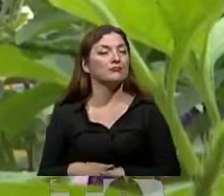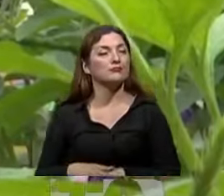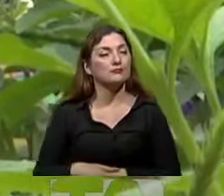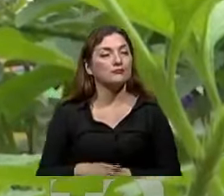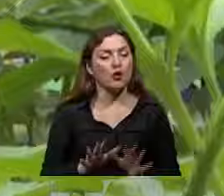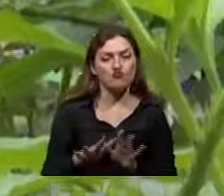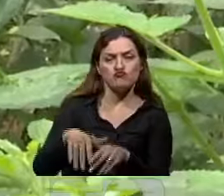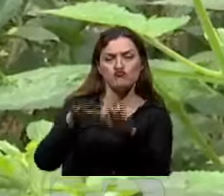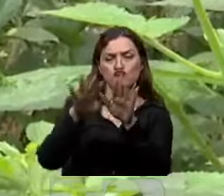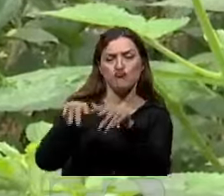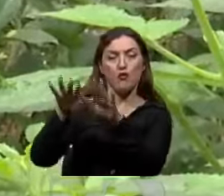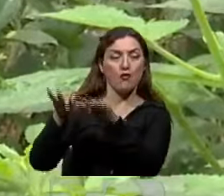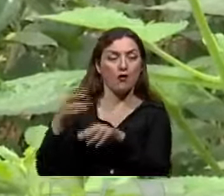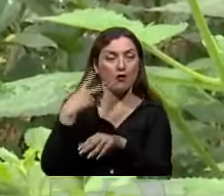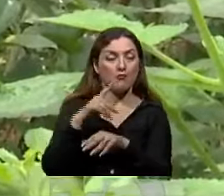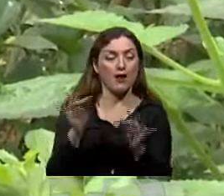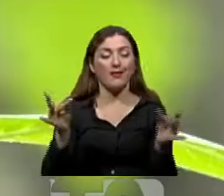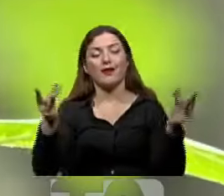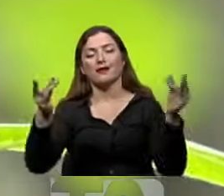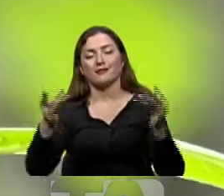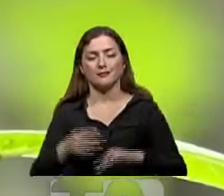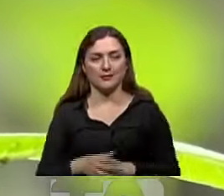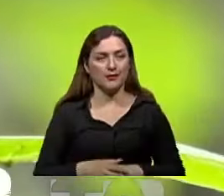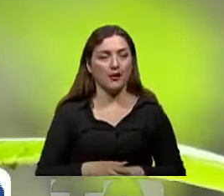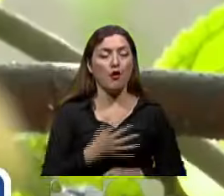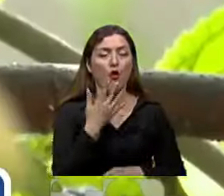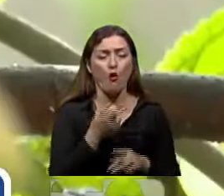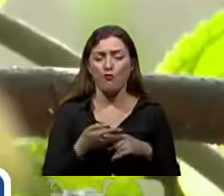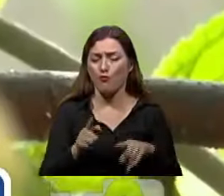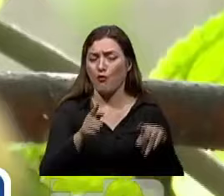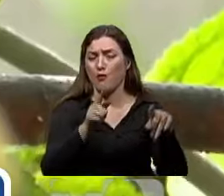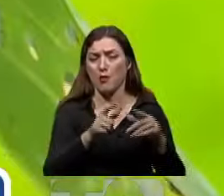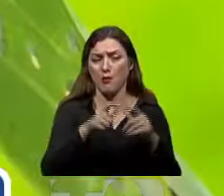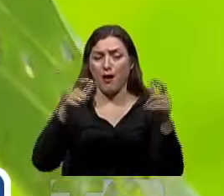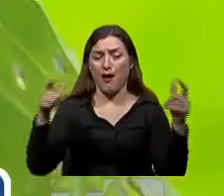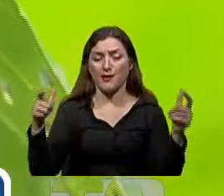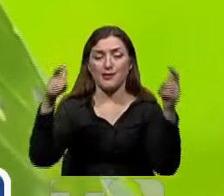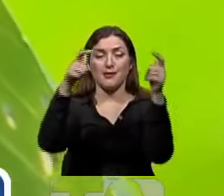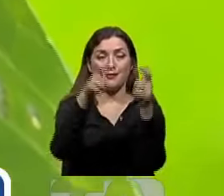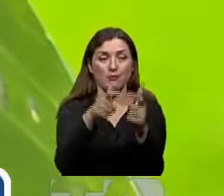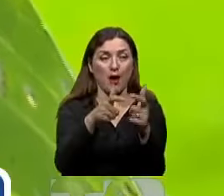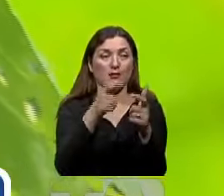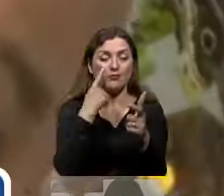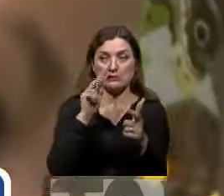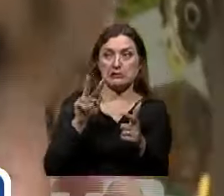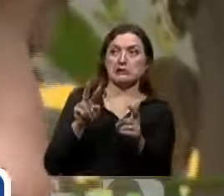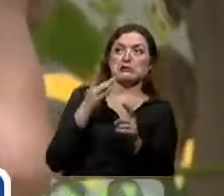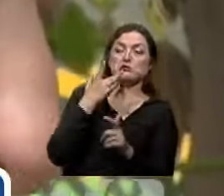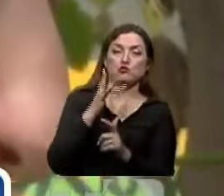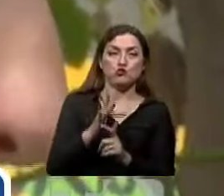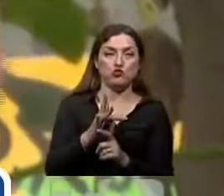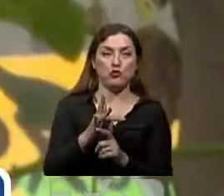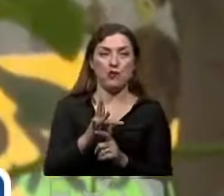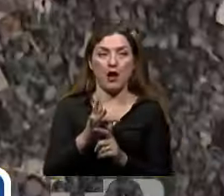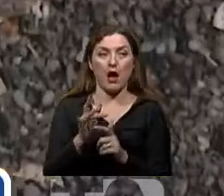con agilidad y a la vez con delicadeza. Son de diferentes colores y tamaños. El peculiar aspecto de algunas es su método